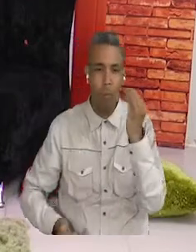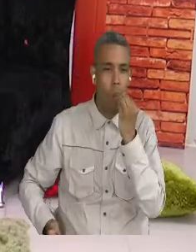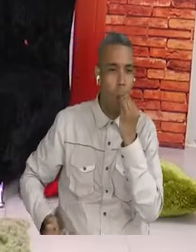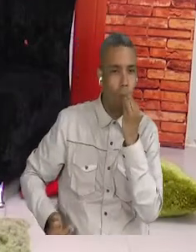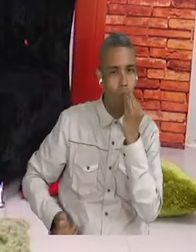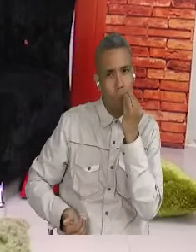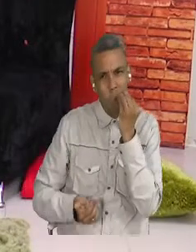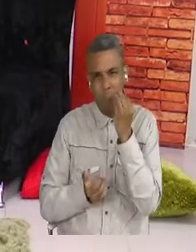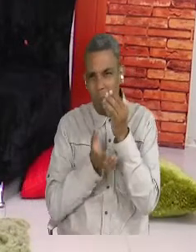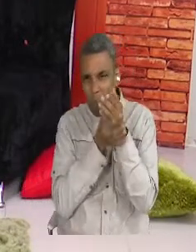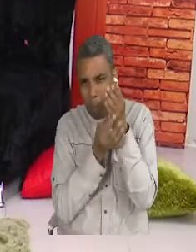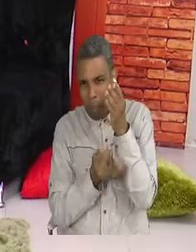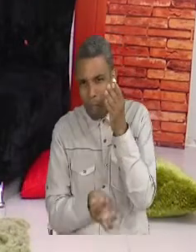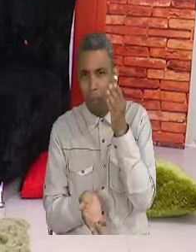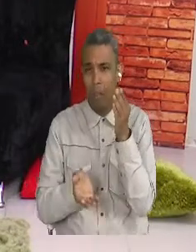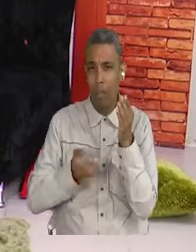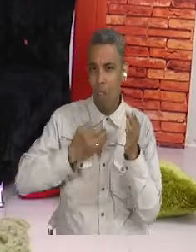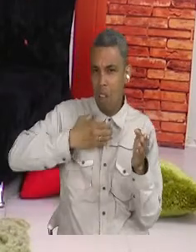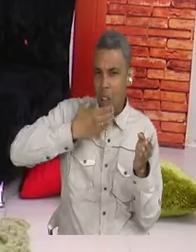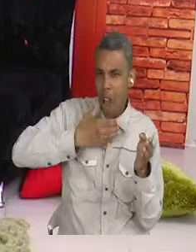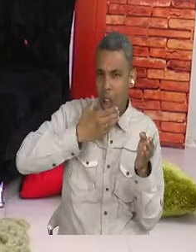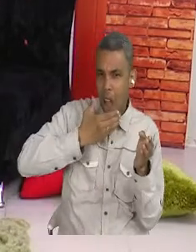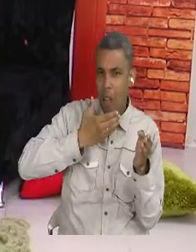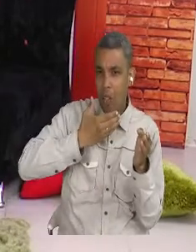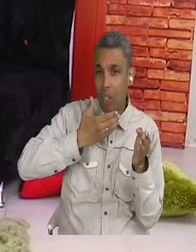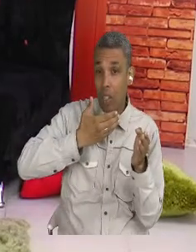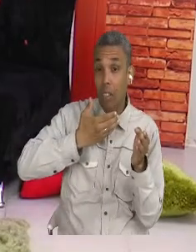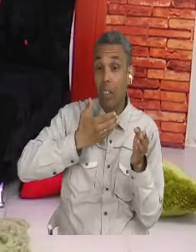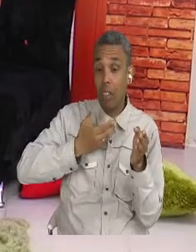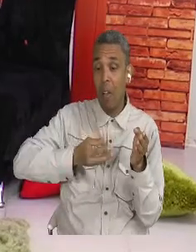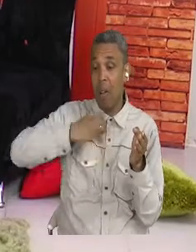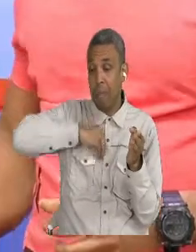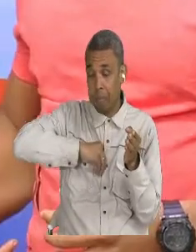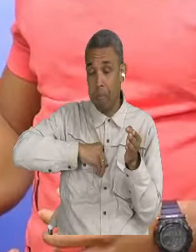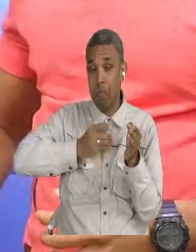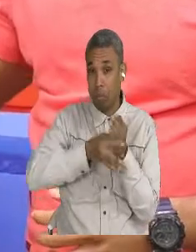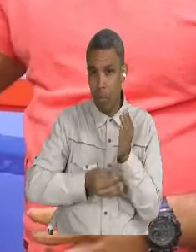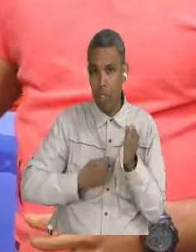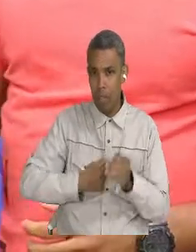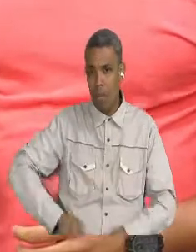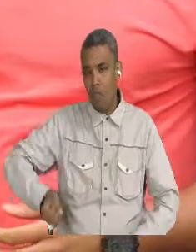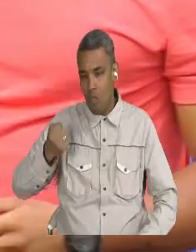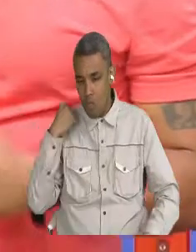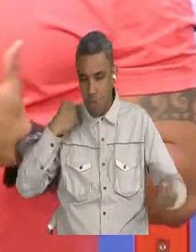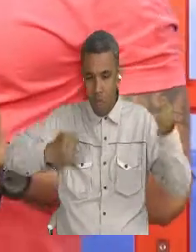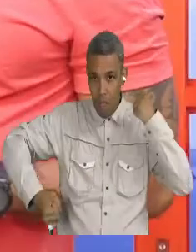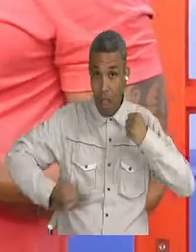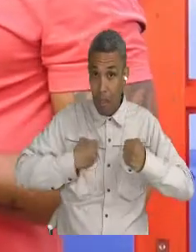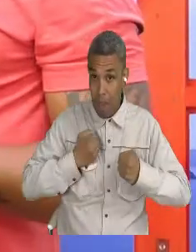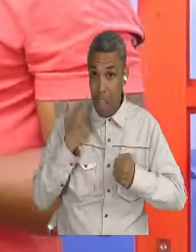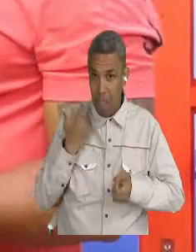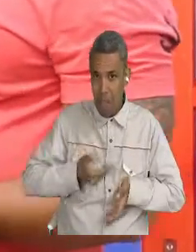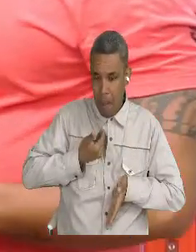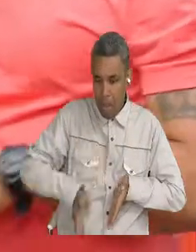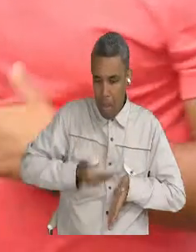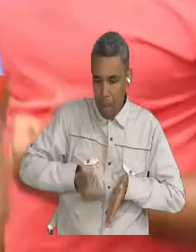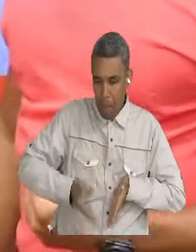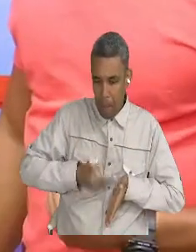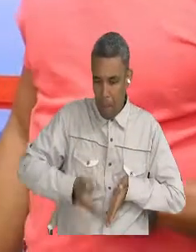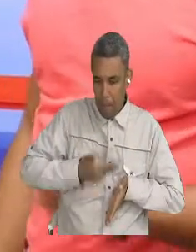es un ejercicio completo, primero porque trabaja uno la parte superior, la parte abdominal, la parte inferior, pero aparte de eso es el ejercicio que quema más